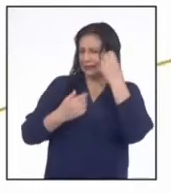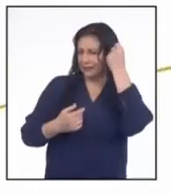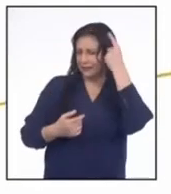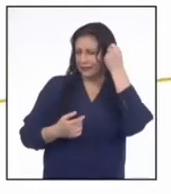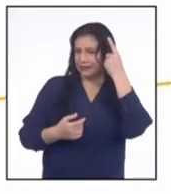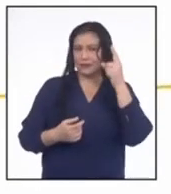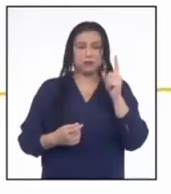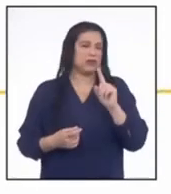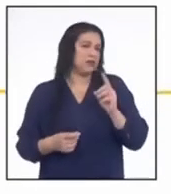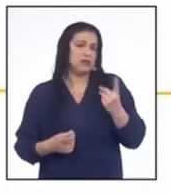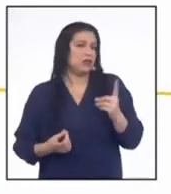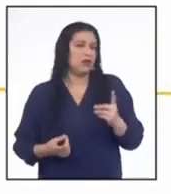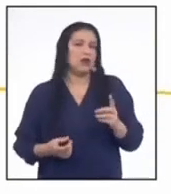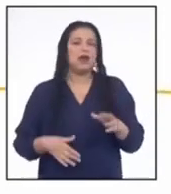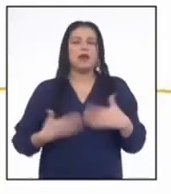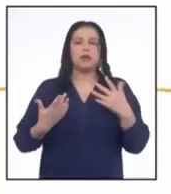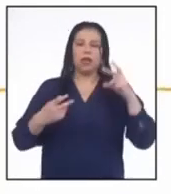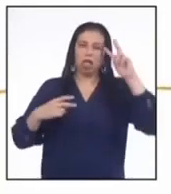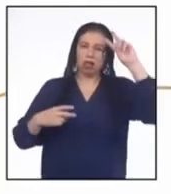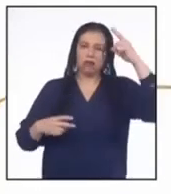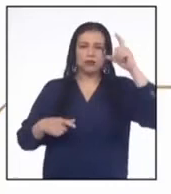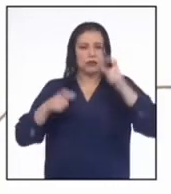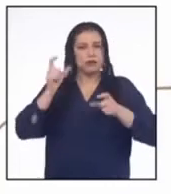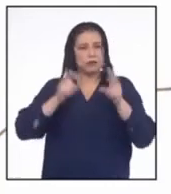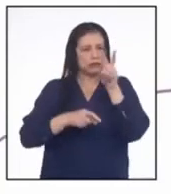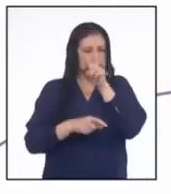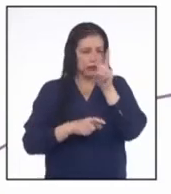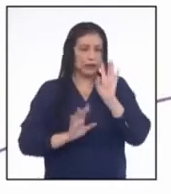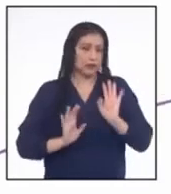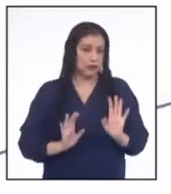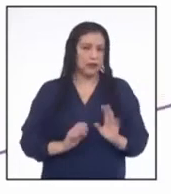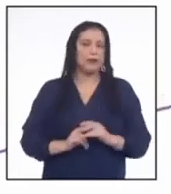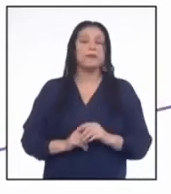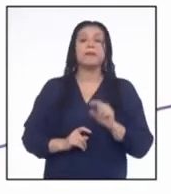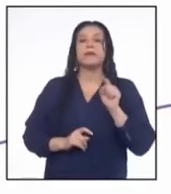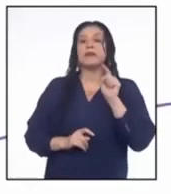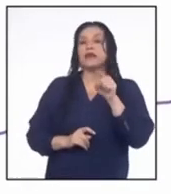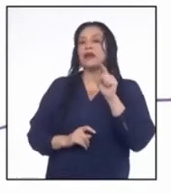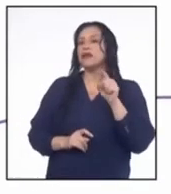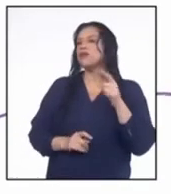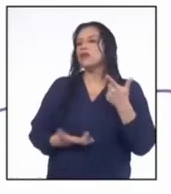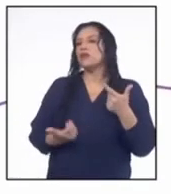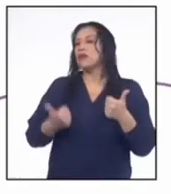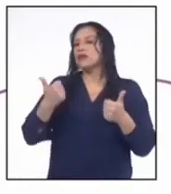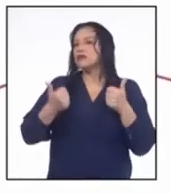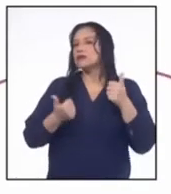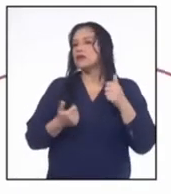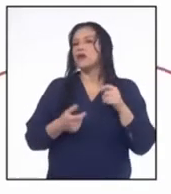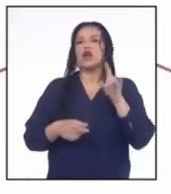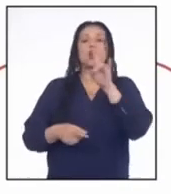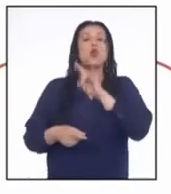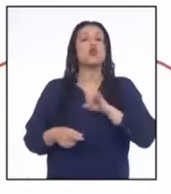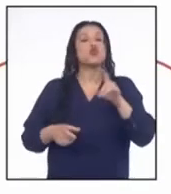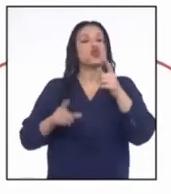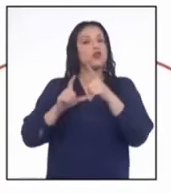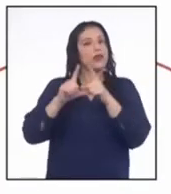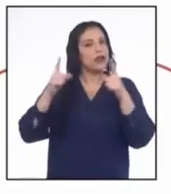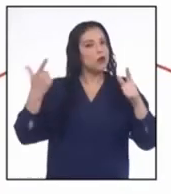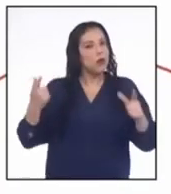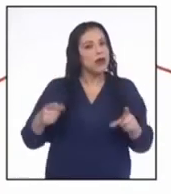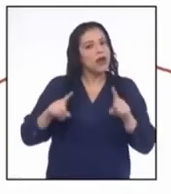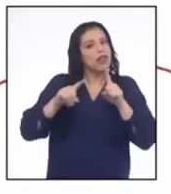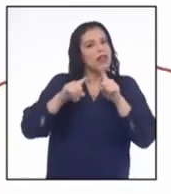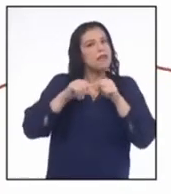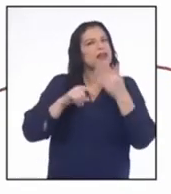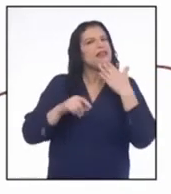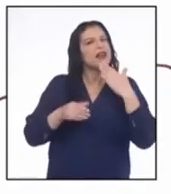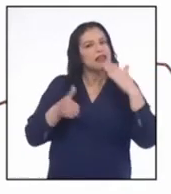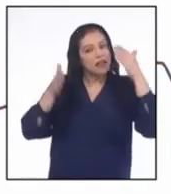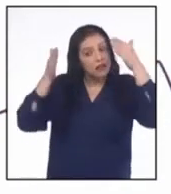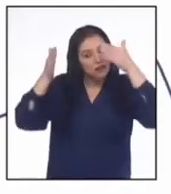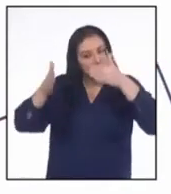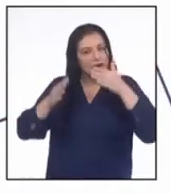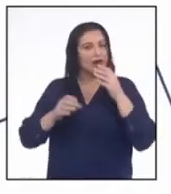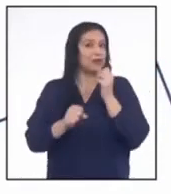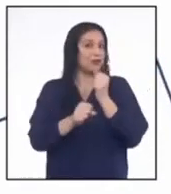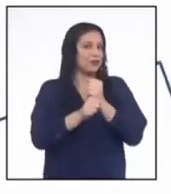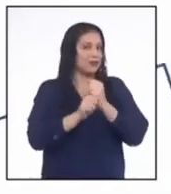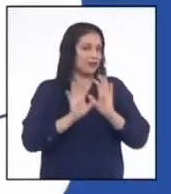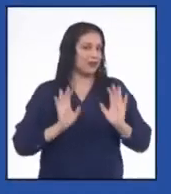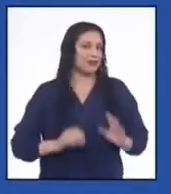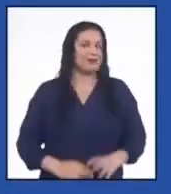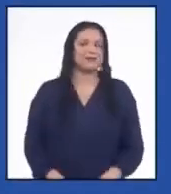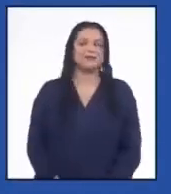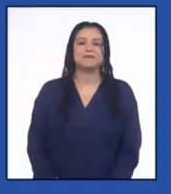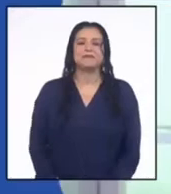De lo contrario, podría confundir al lector. Esto tiene que ver con el uso del lenguaje según el destinatario.